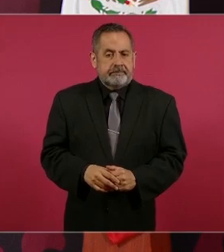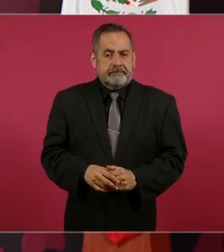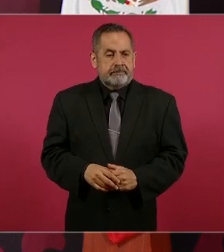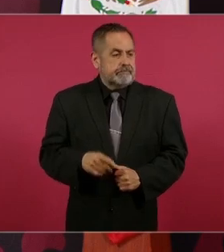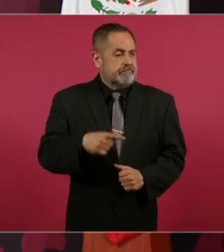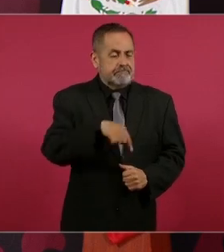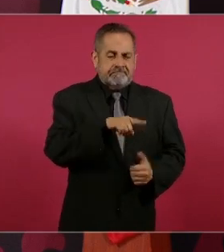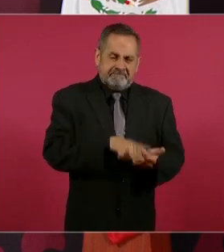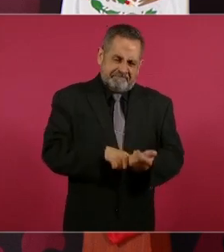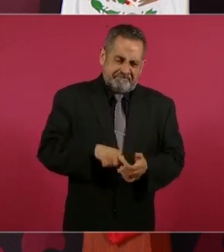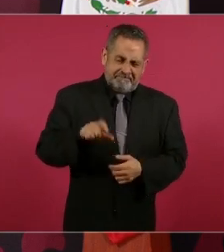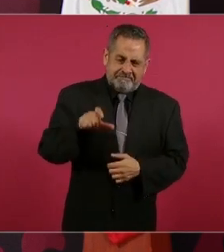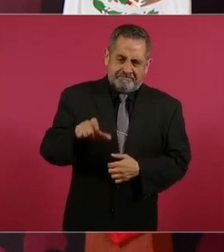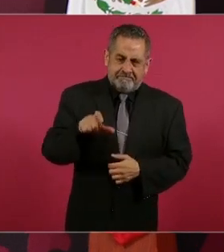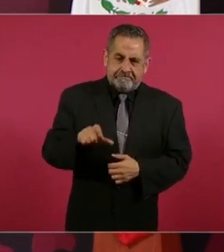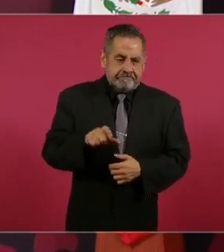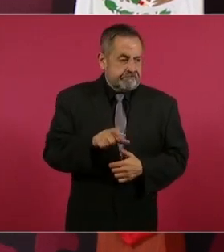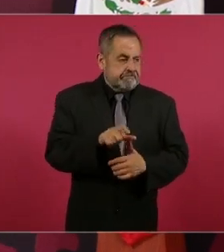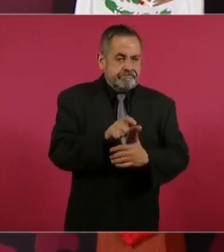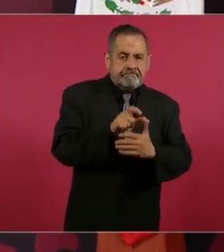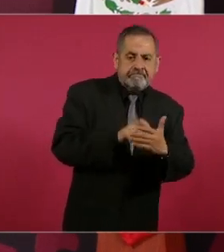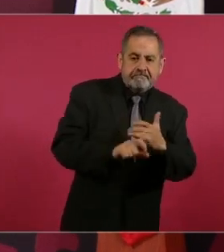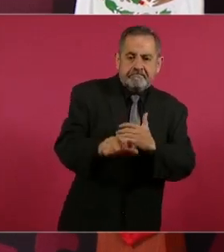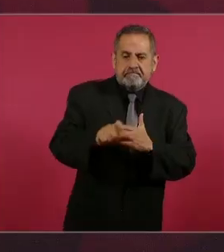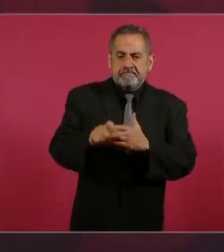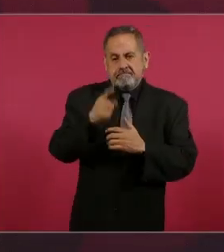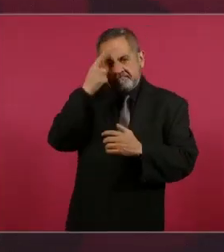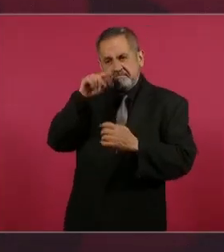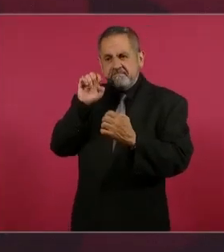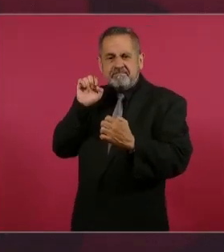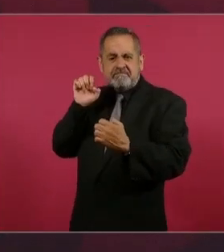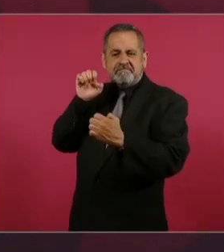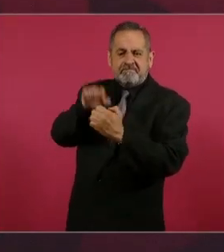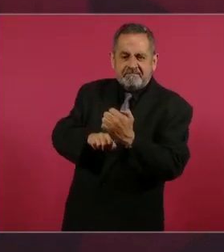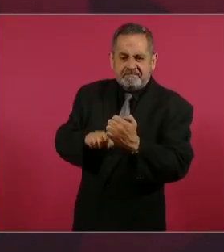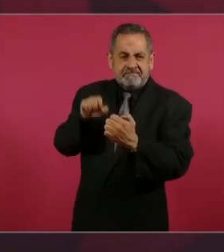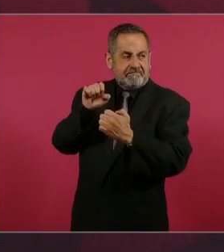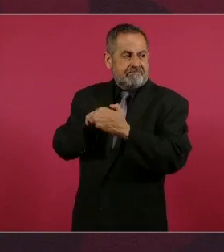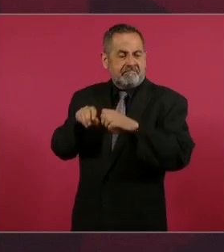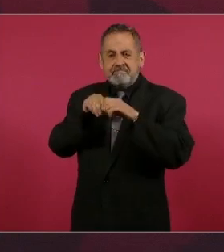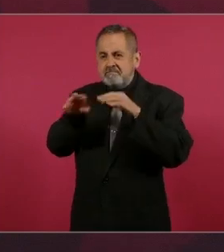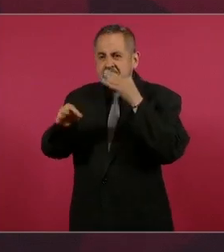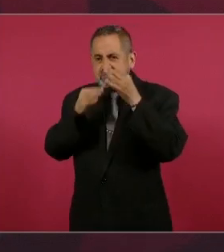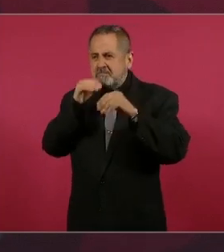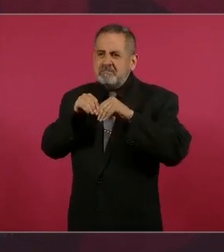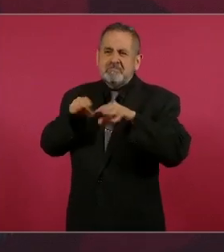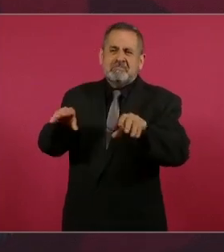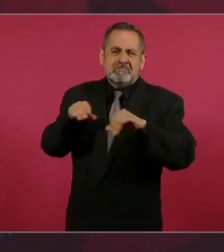mucho dinero que destinan a la publicidad, a engañar,